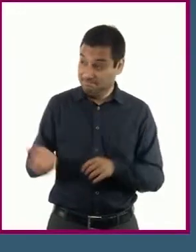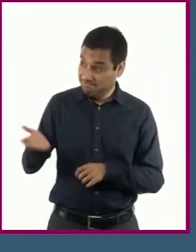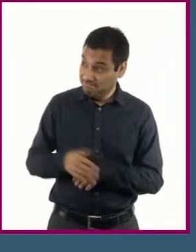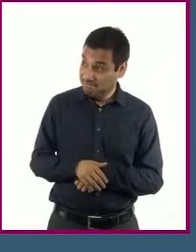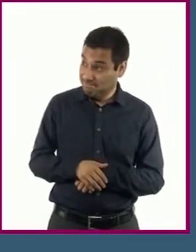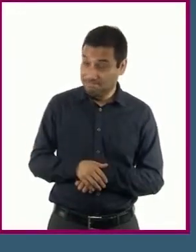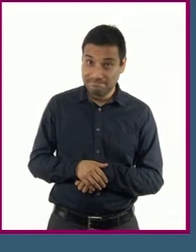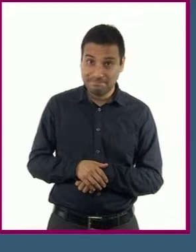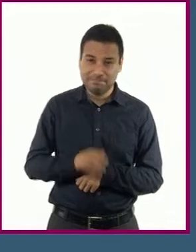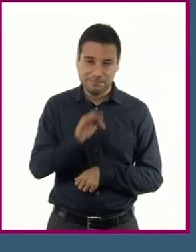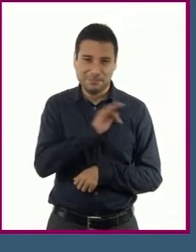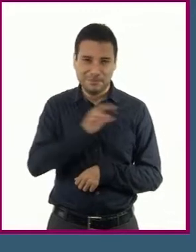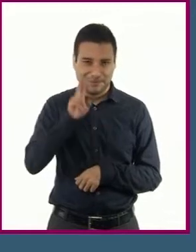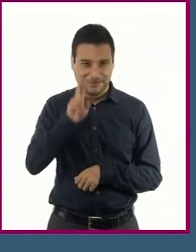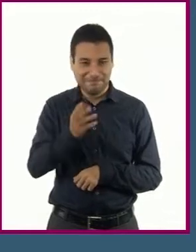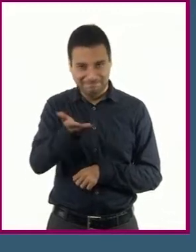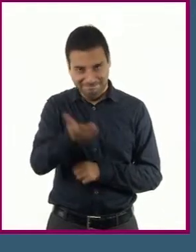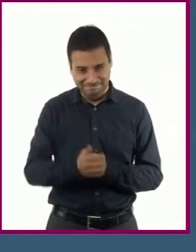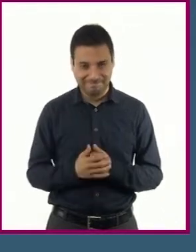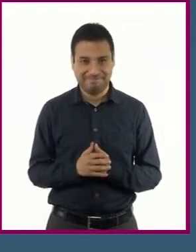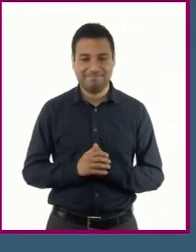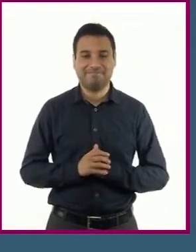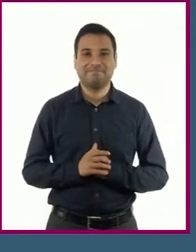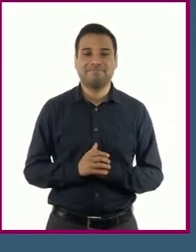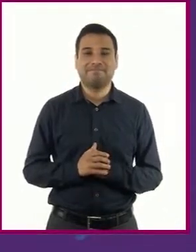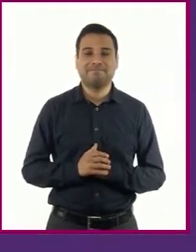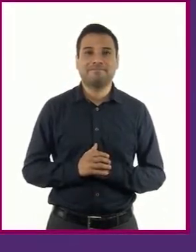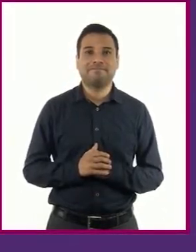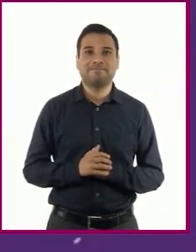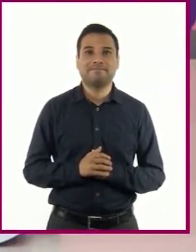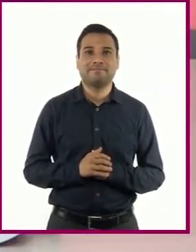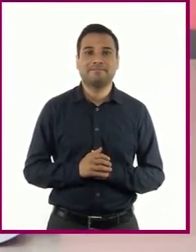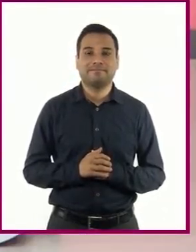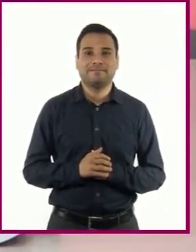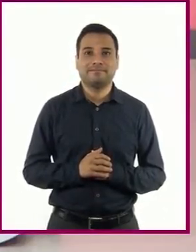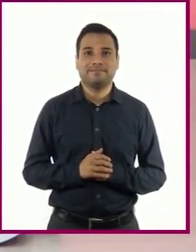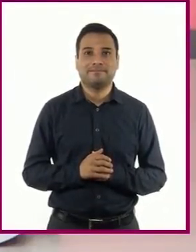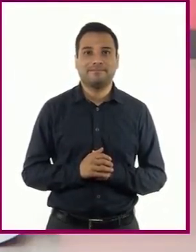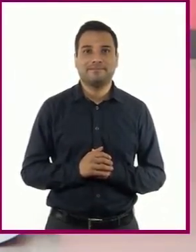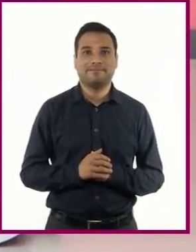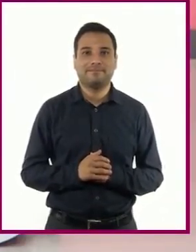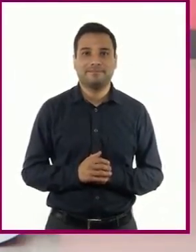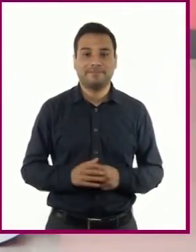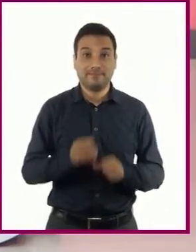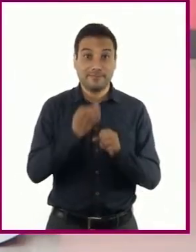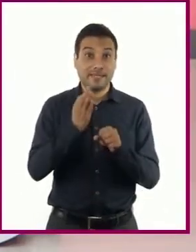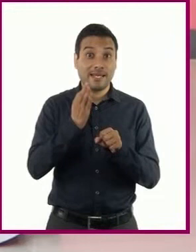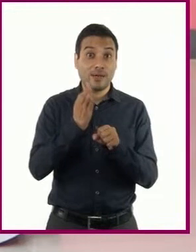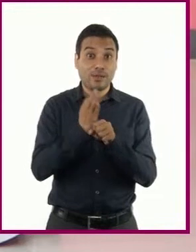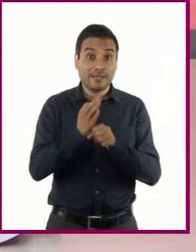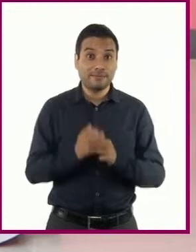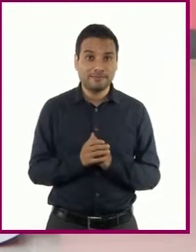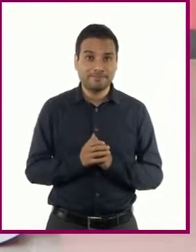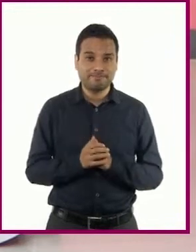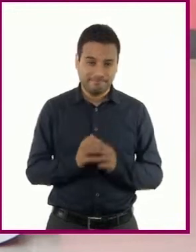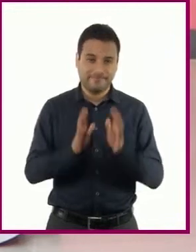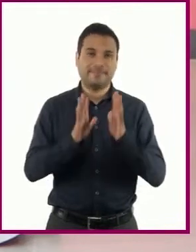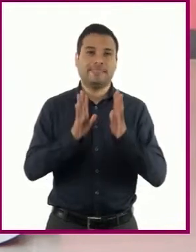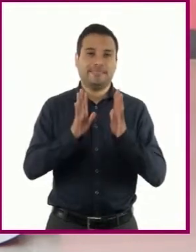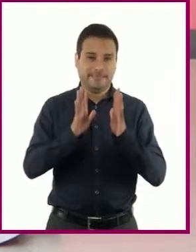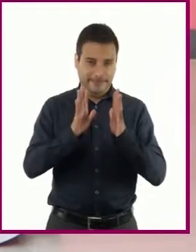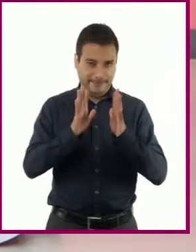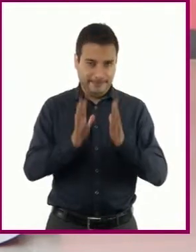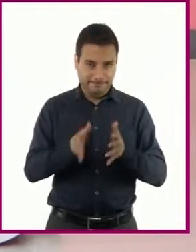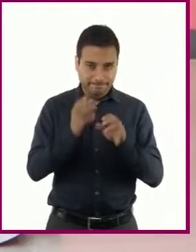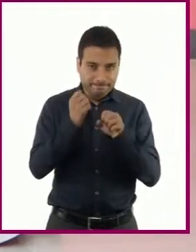puedan consultar y descubrir otras aplicaciones de la nanotecnología. Es momento de poner en práctica lo que hemos